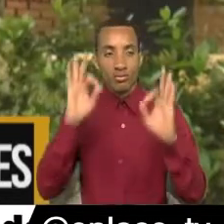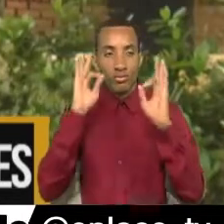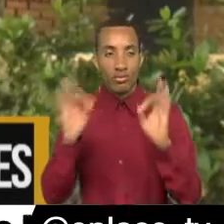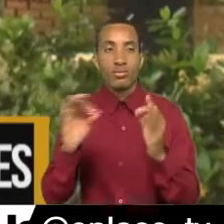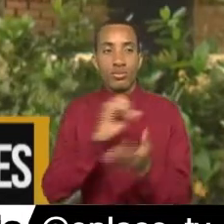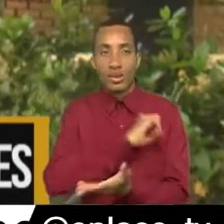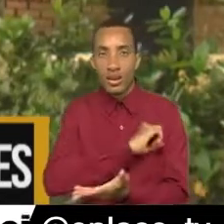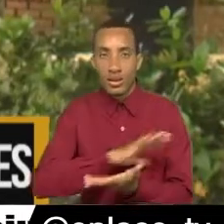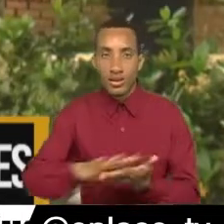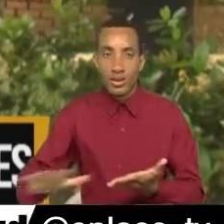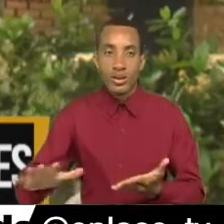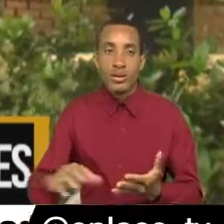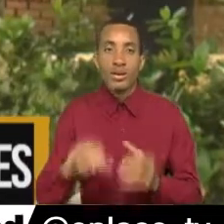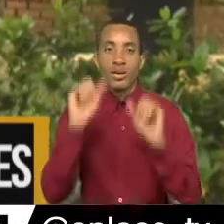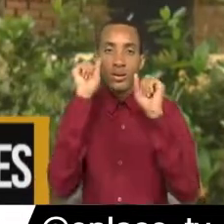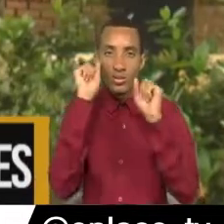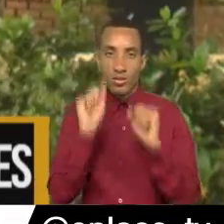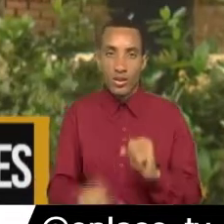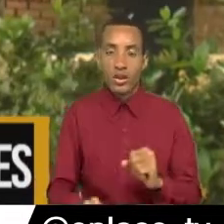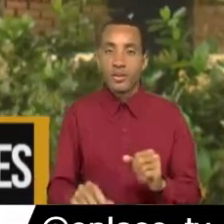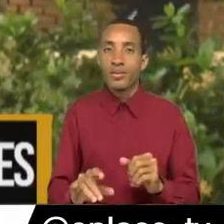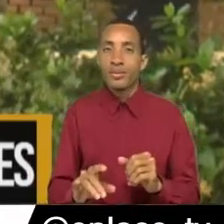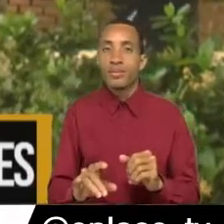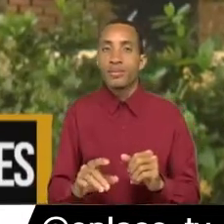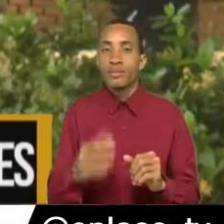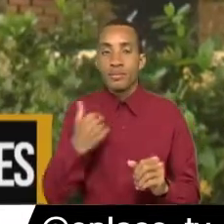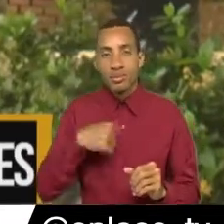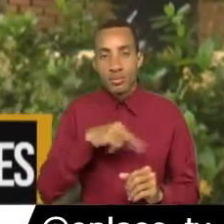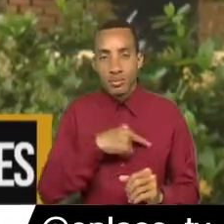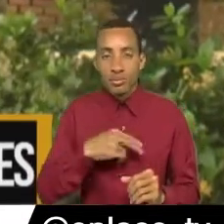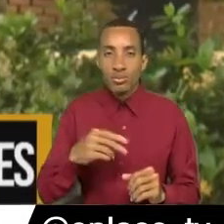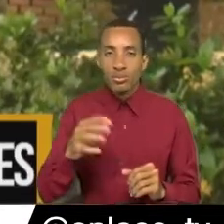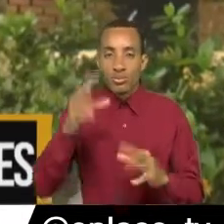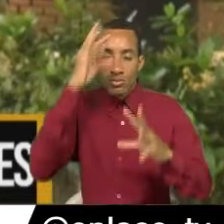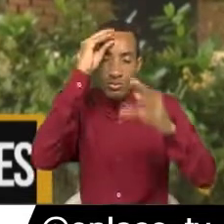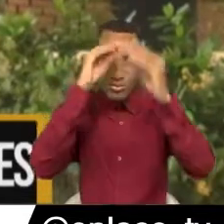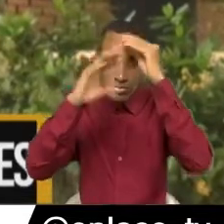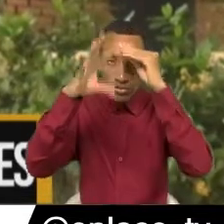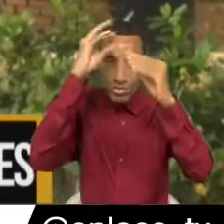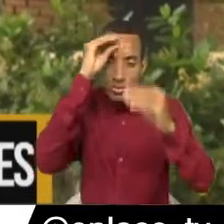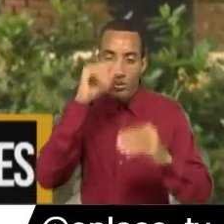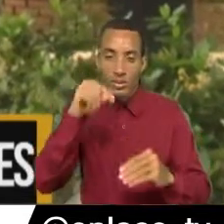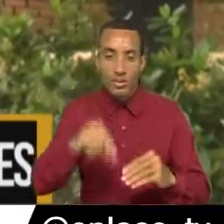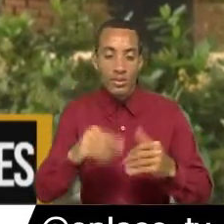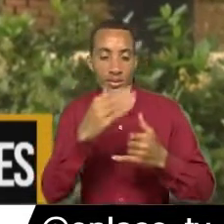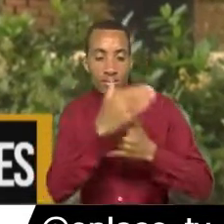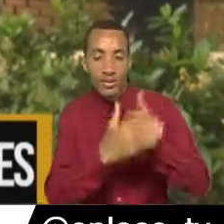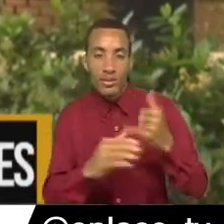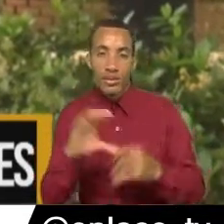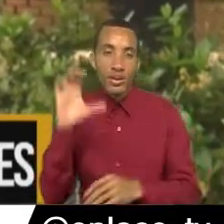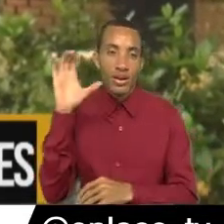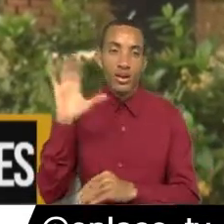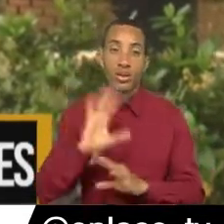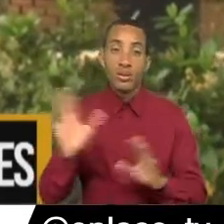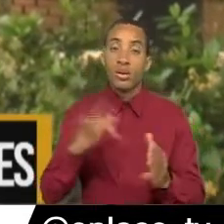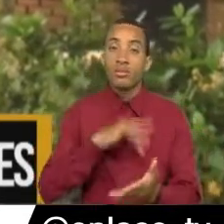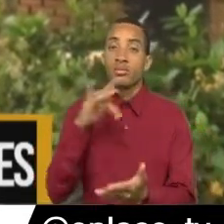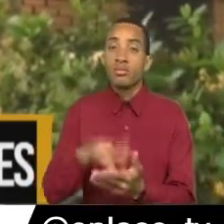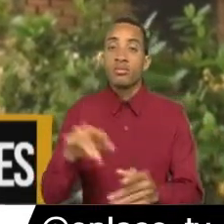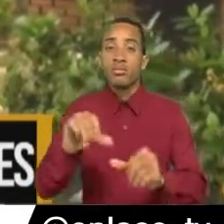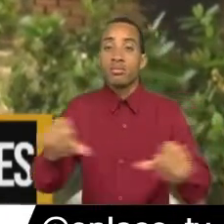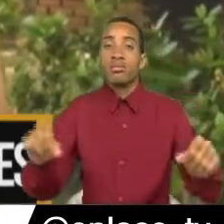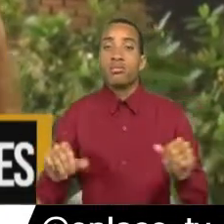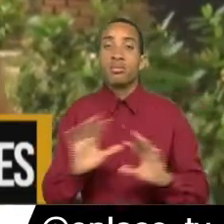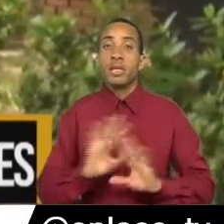¿no? Que pueda haber condiciones para desarrollar conocimiento en el país. Educación no es solamente ir a un salón de clases y pasar